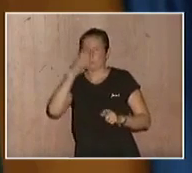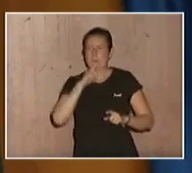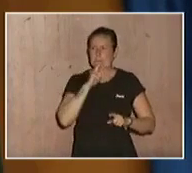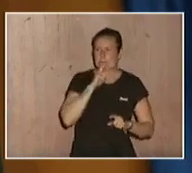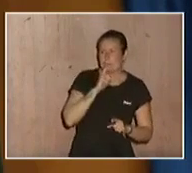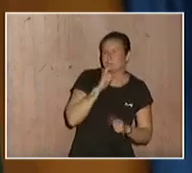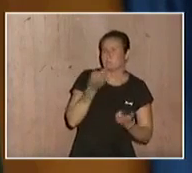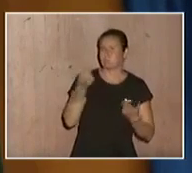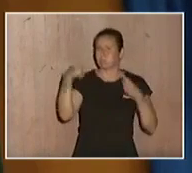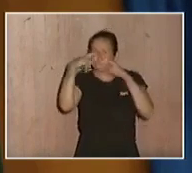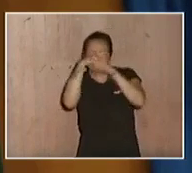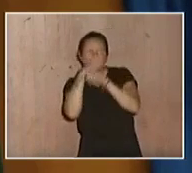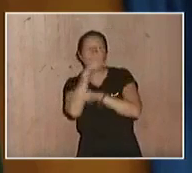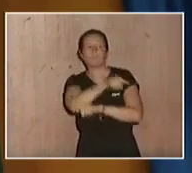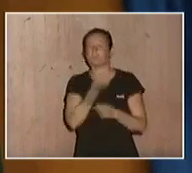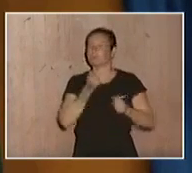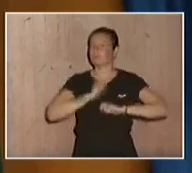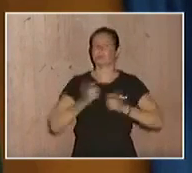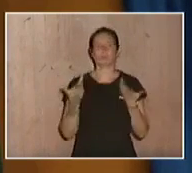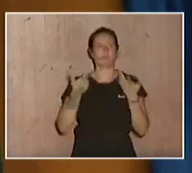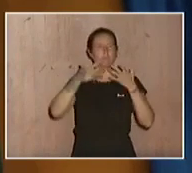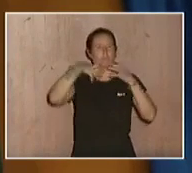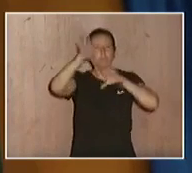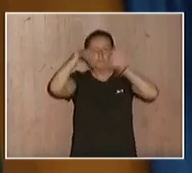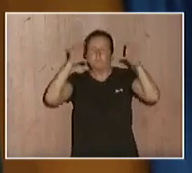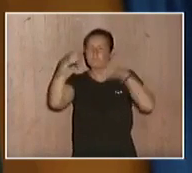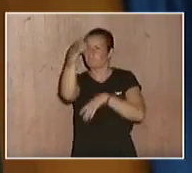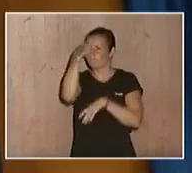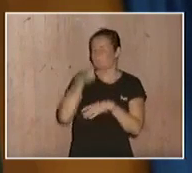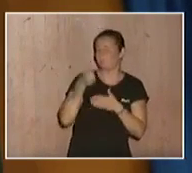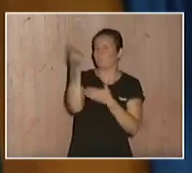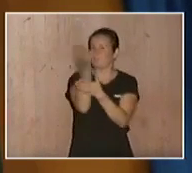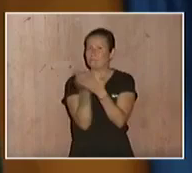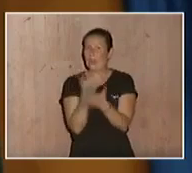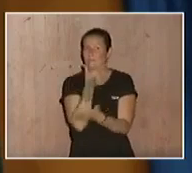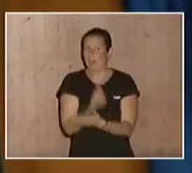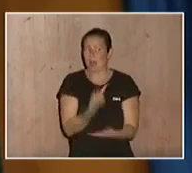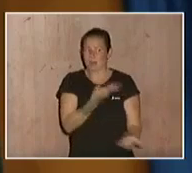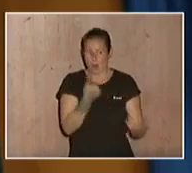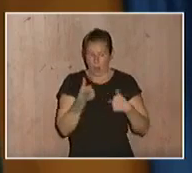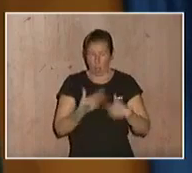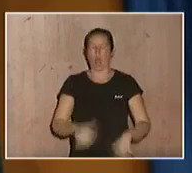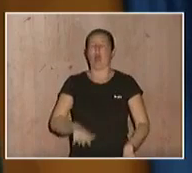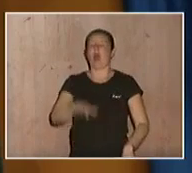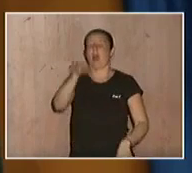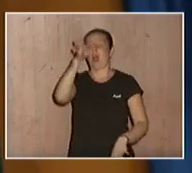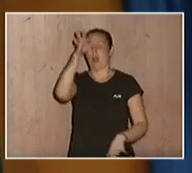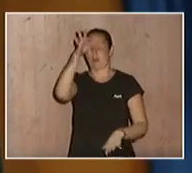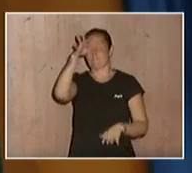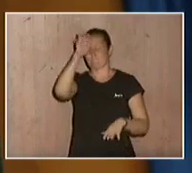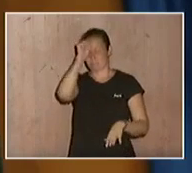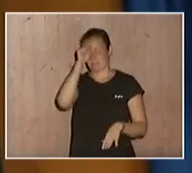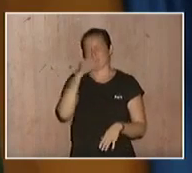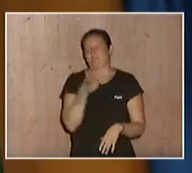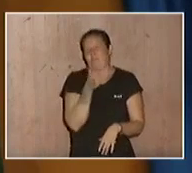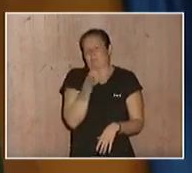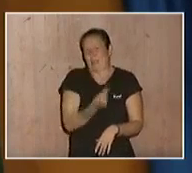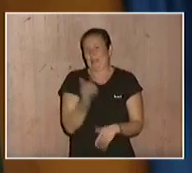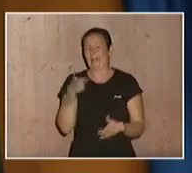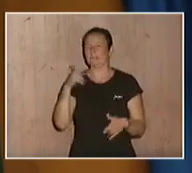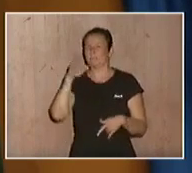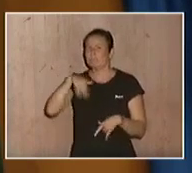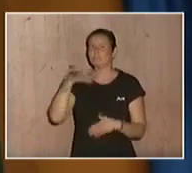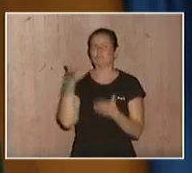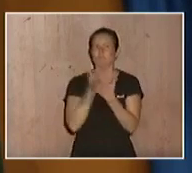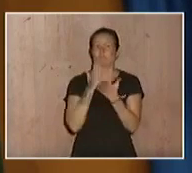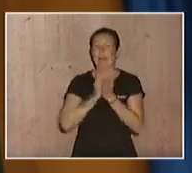gráficos sencillos ha dejado una huella profunda en todos nosotros. Sus clases, llenas de diagramas claros y